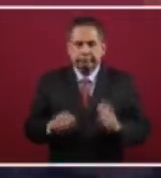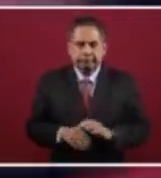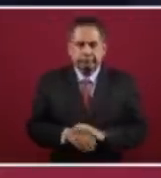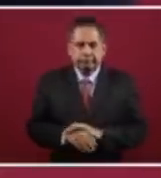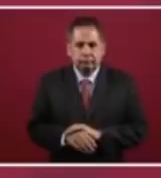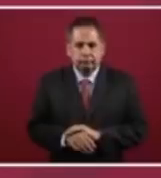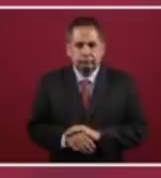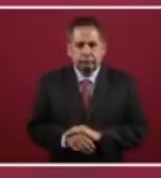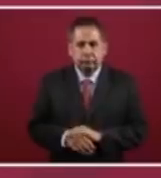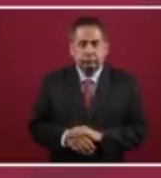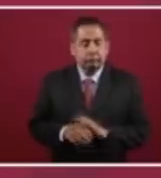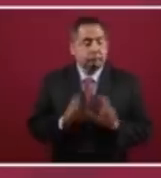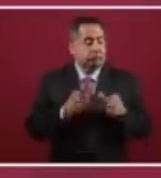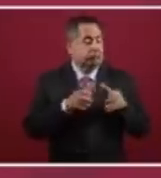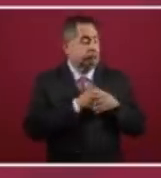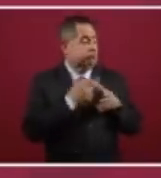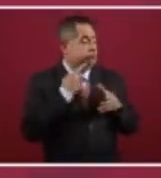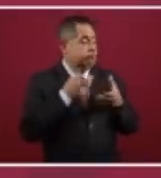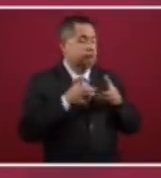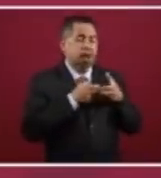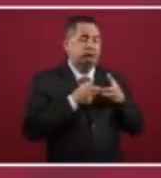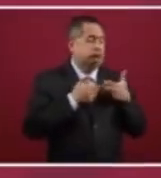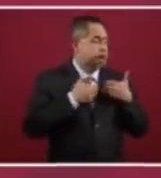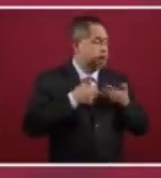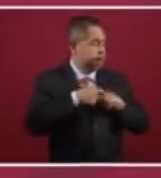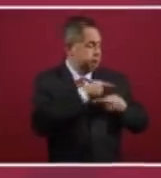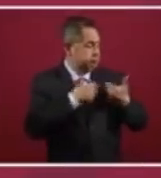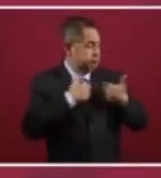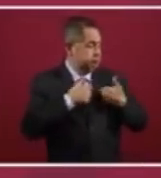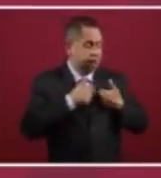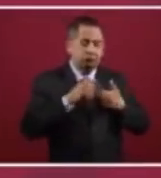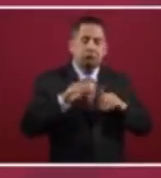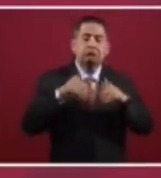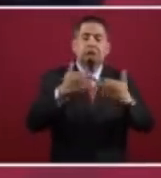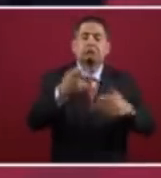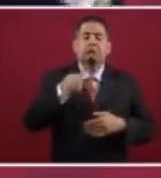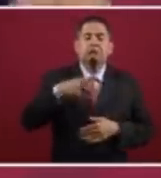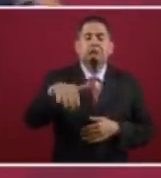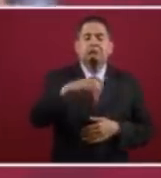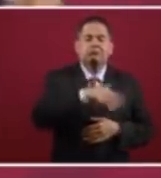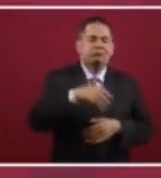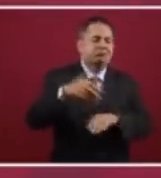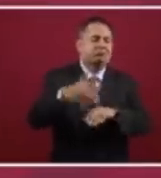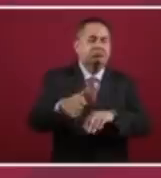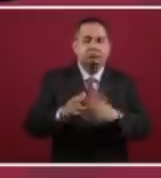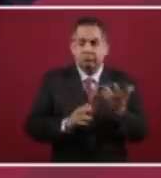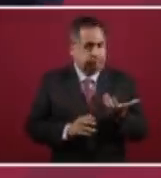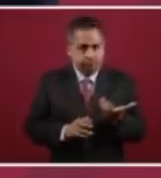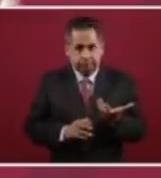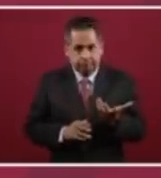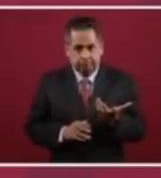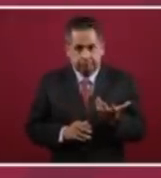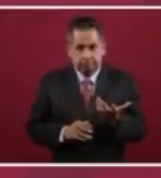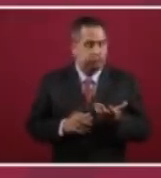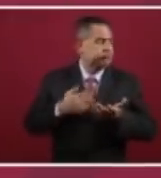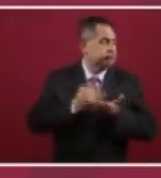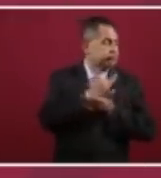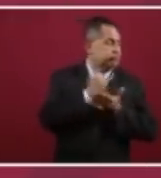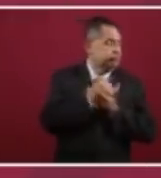Acá nosotros nos entendemos, aquí resolvemos y luego